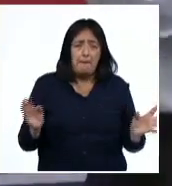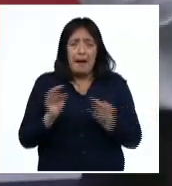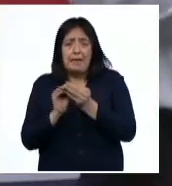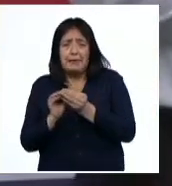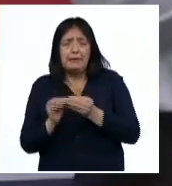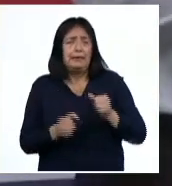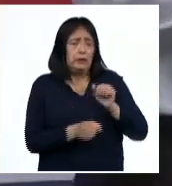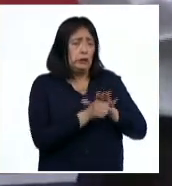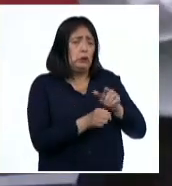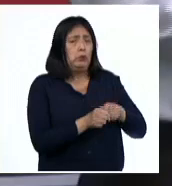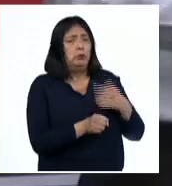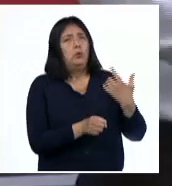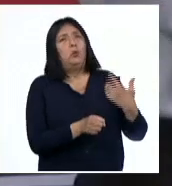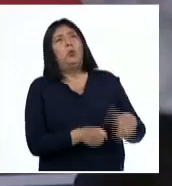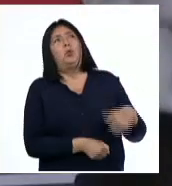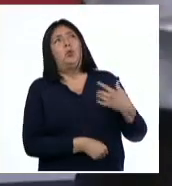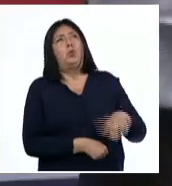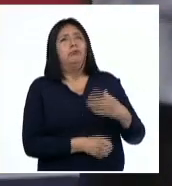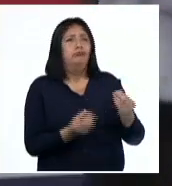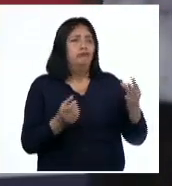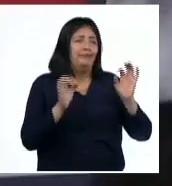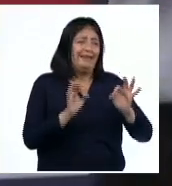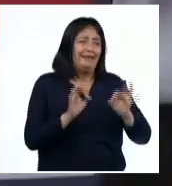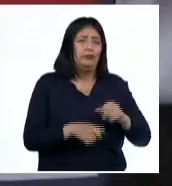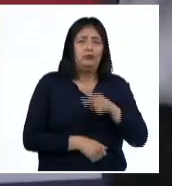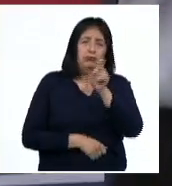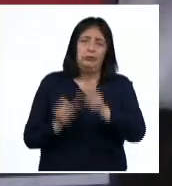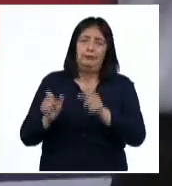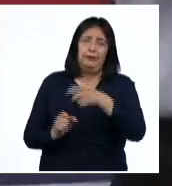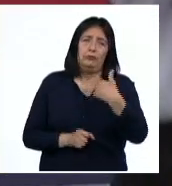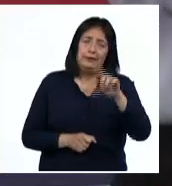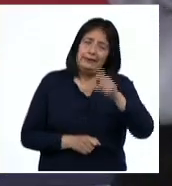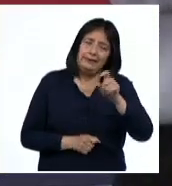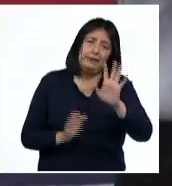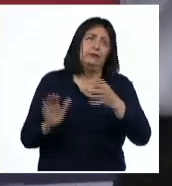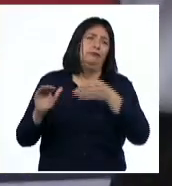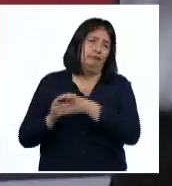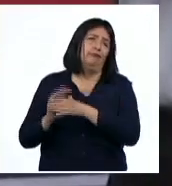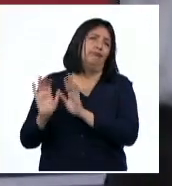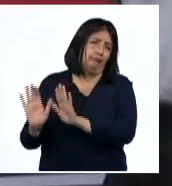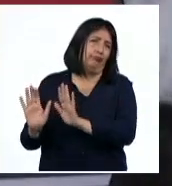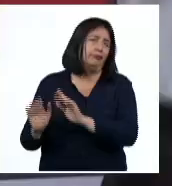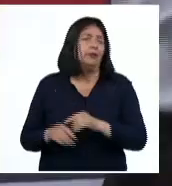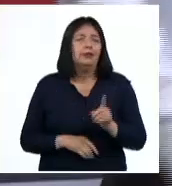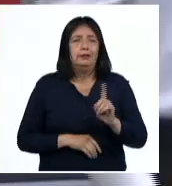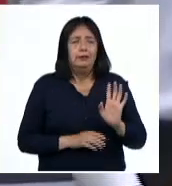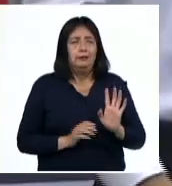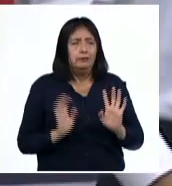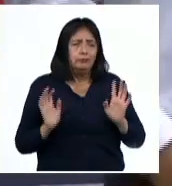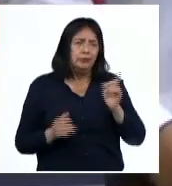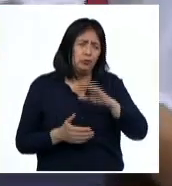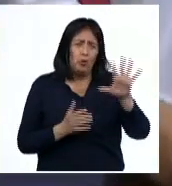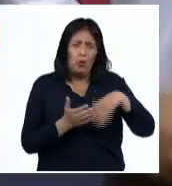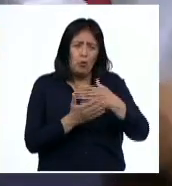COVID es de alto riesgo. Esas personas tienen que todavía mantenerse alejadas en su vida. Entonces,